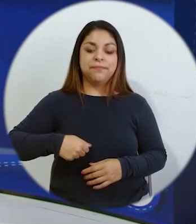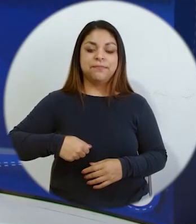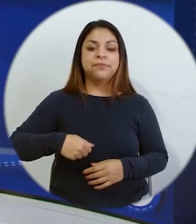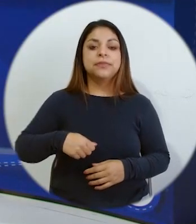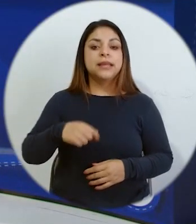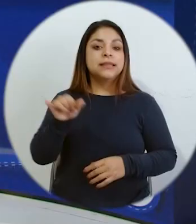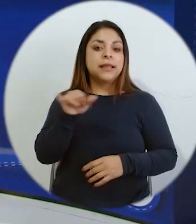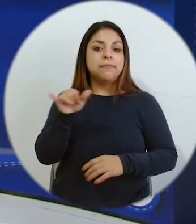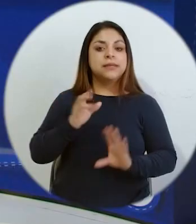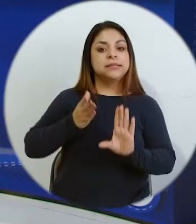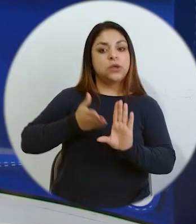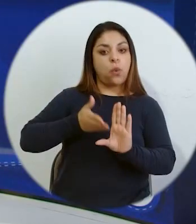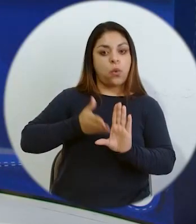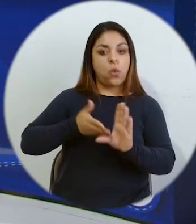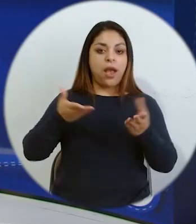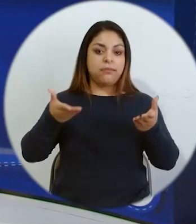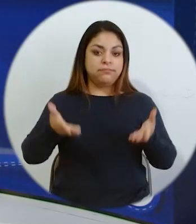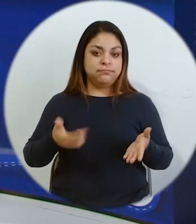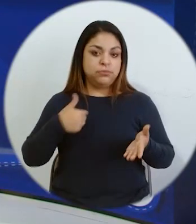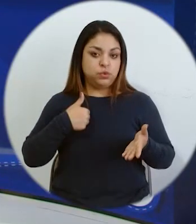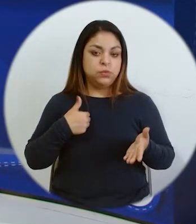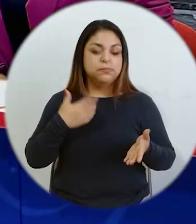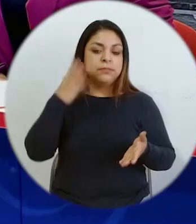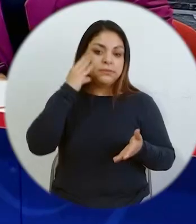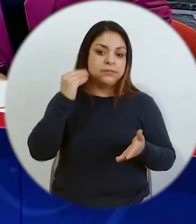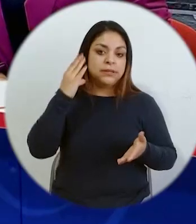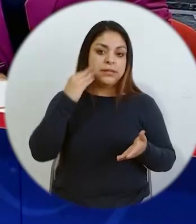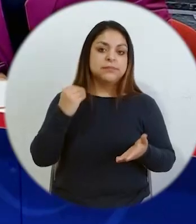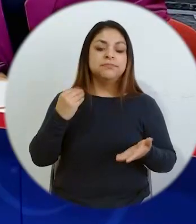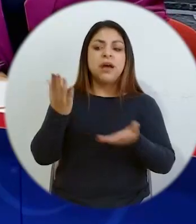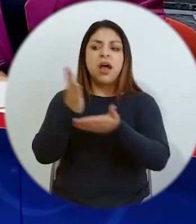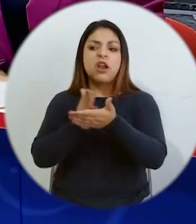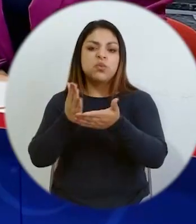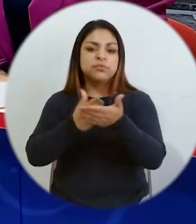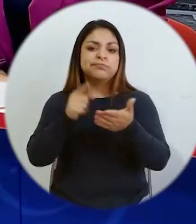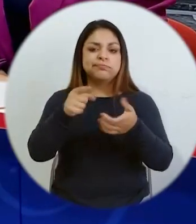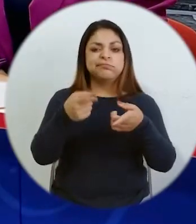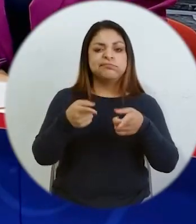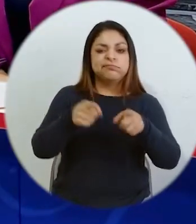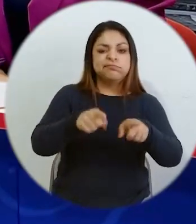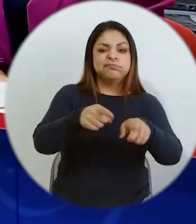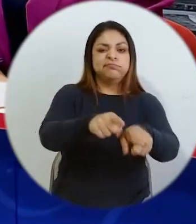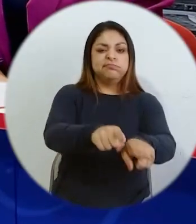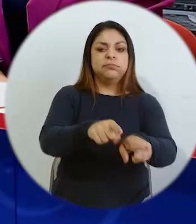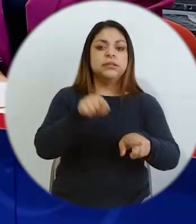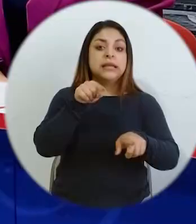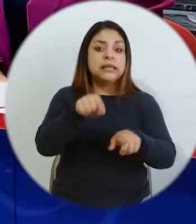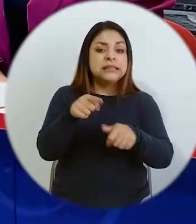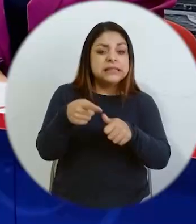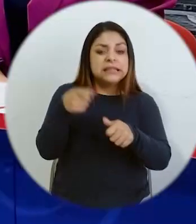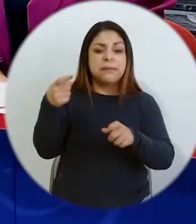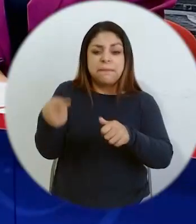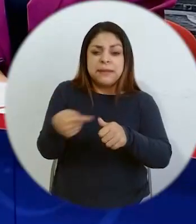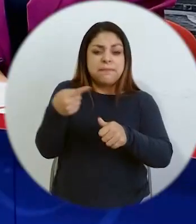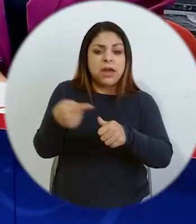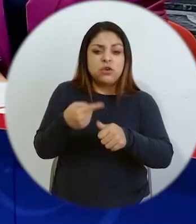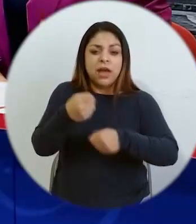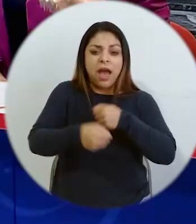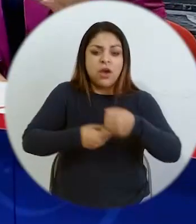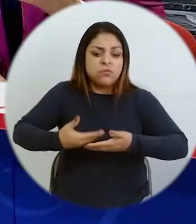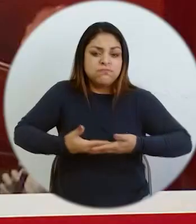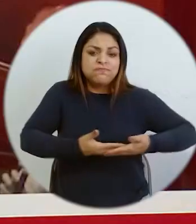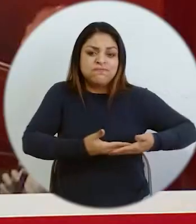pero también como psicóloga y desde la experiencia, aquellas circunstancias que suceden en los primeros años de vida, esa es